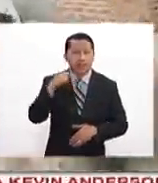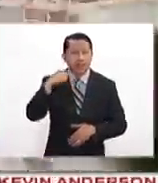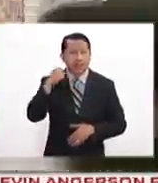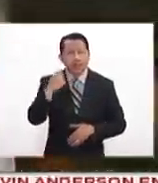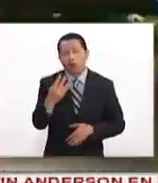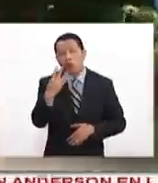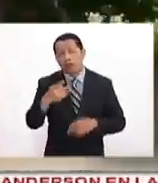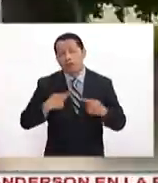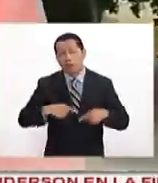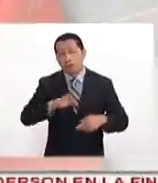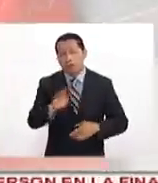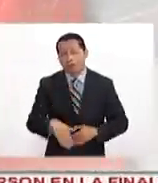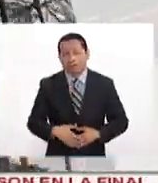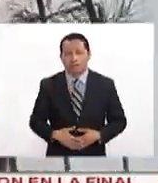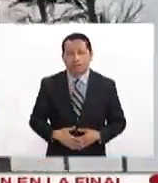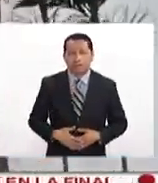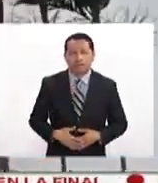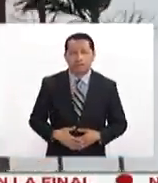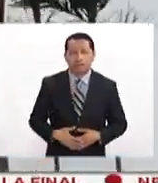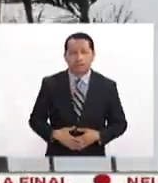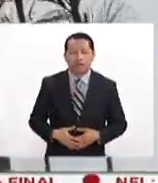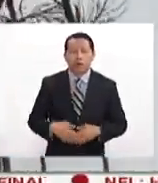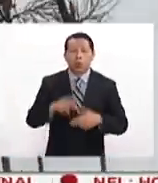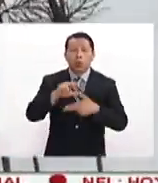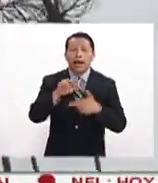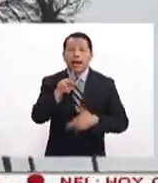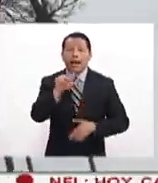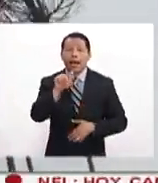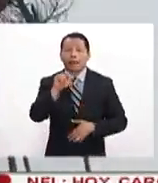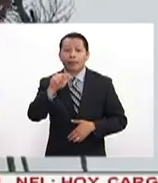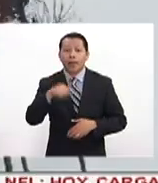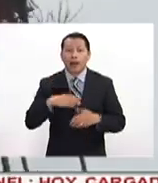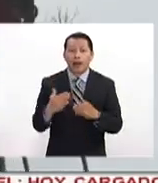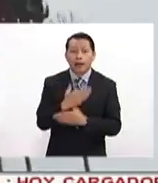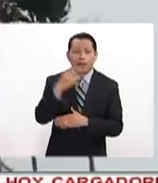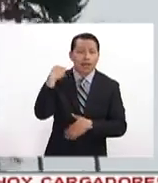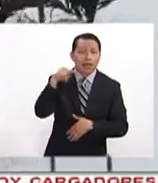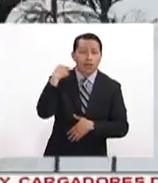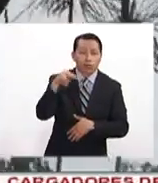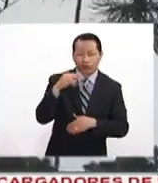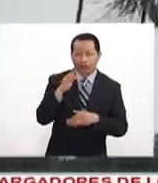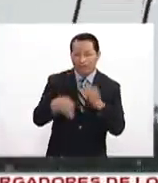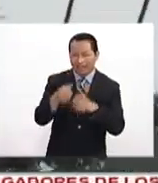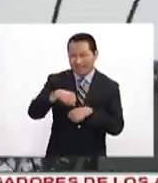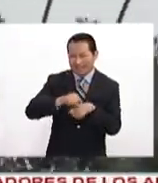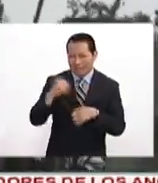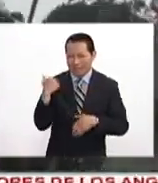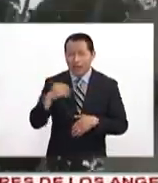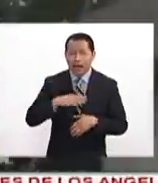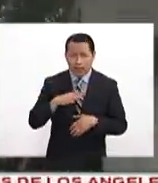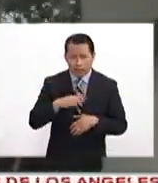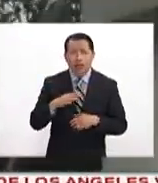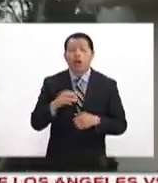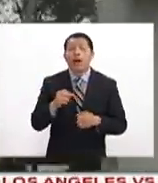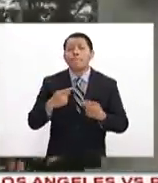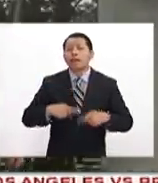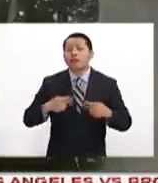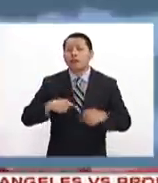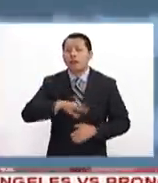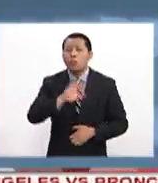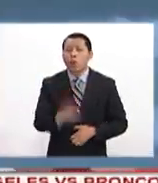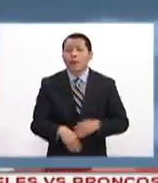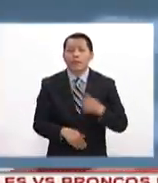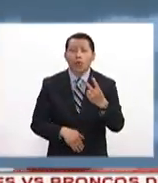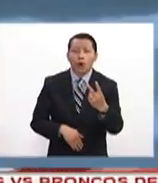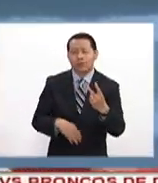Tabasco 4. El huracán Katia impactó las costas de Veracruz este fin de semana. Al menos 2 personas murieron